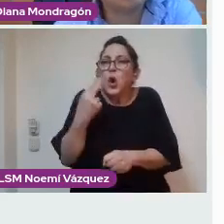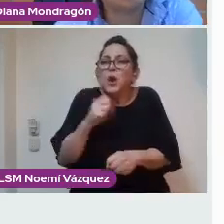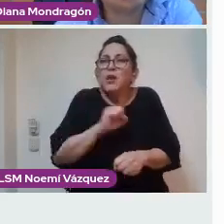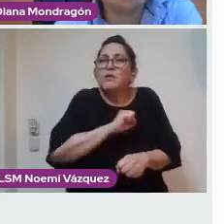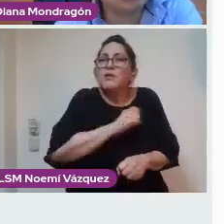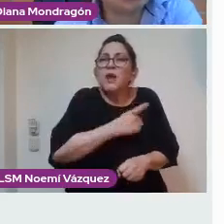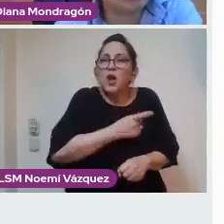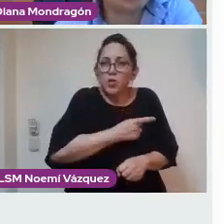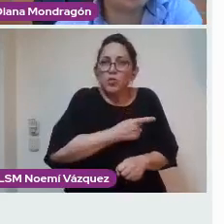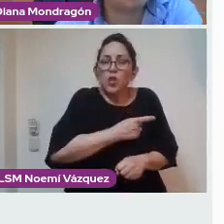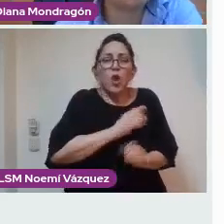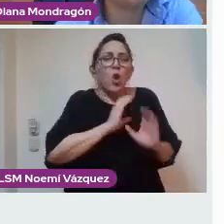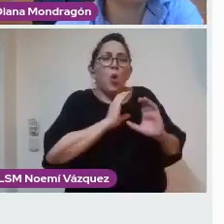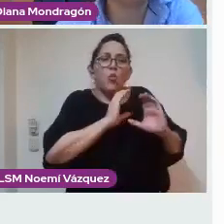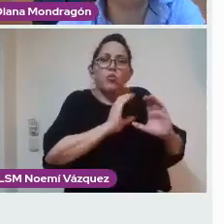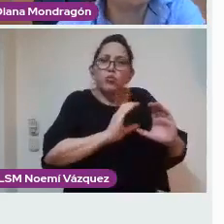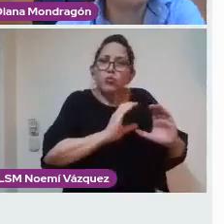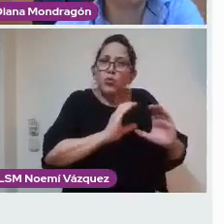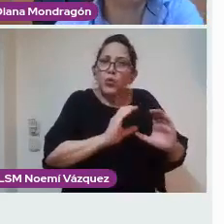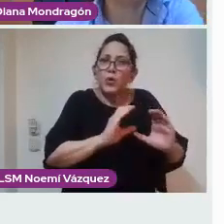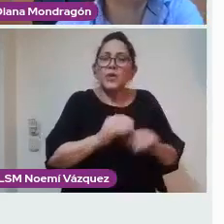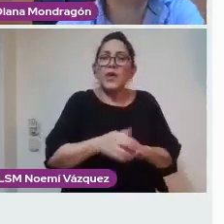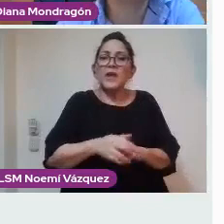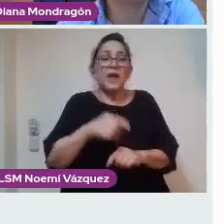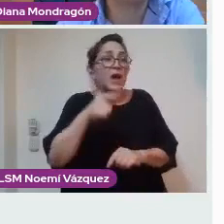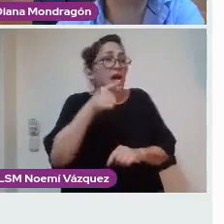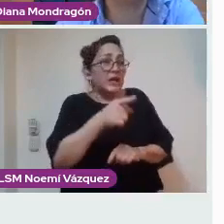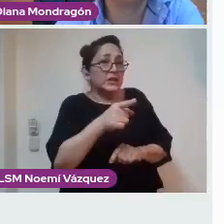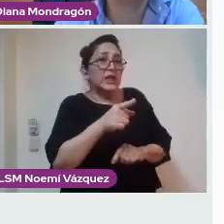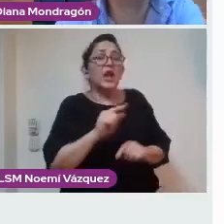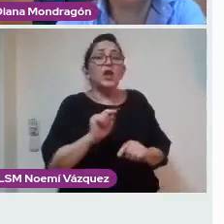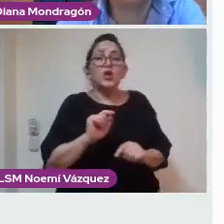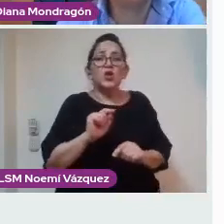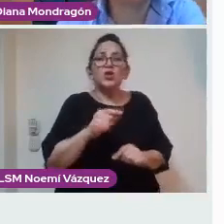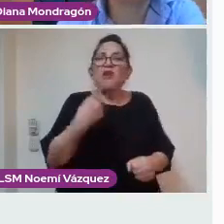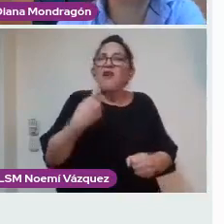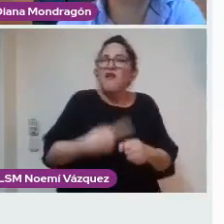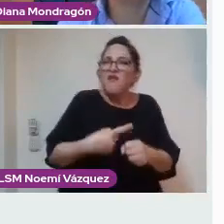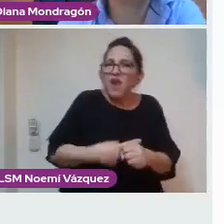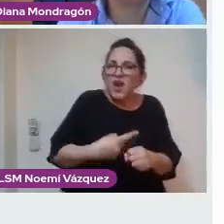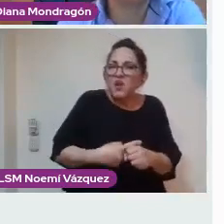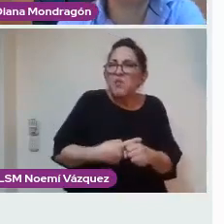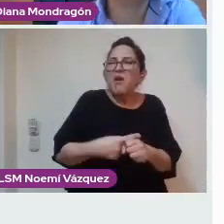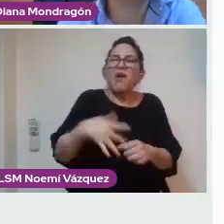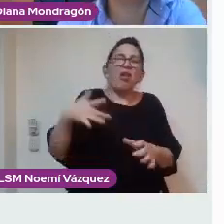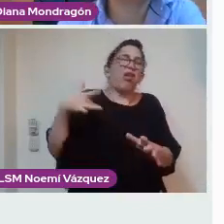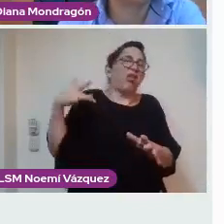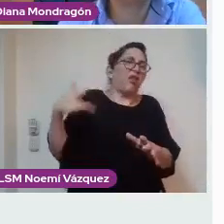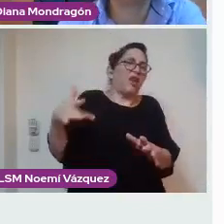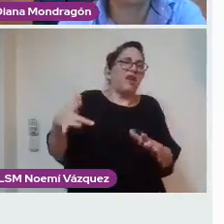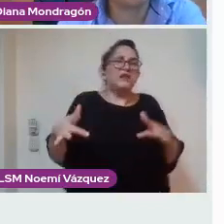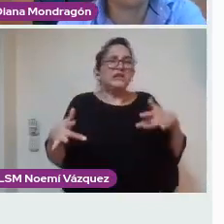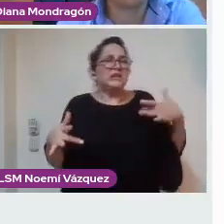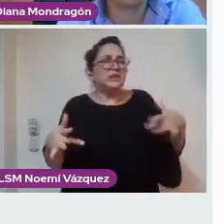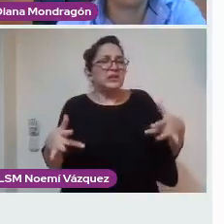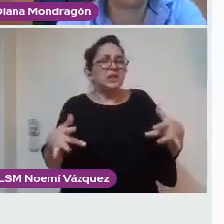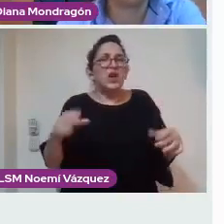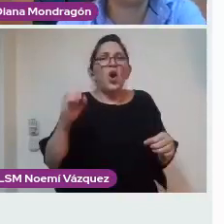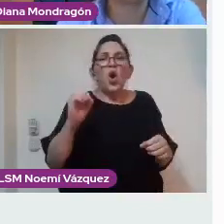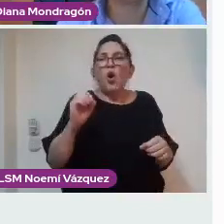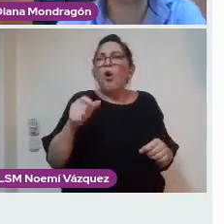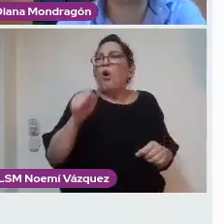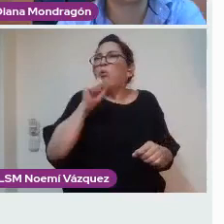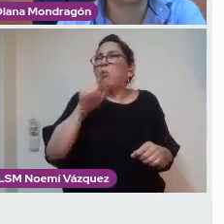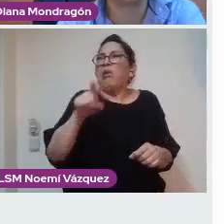ante los cuidados de los niños. O sea, si los niños se enferman, si los niños tienen como algún dolor, si los niños tienen algún reclamo